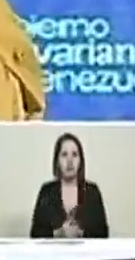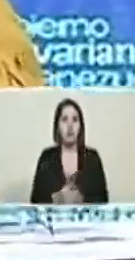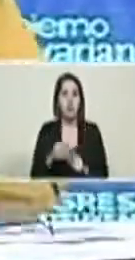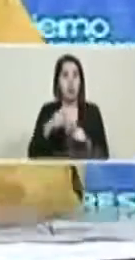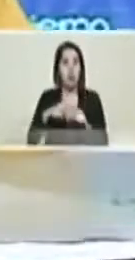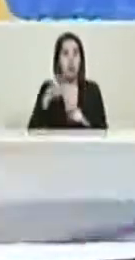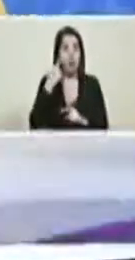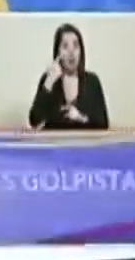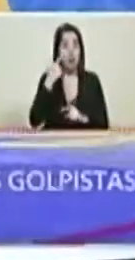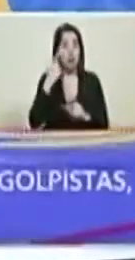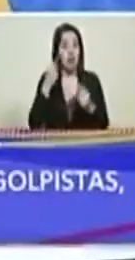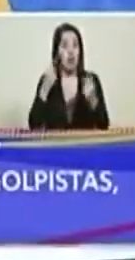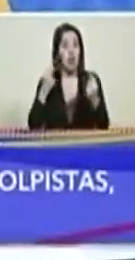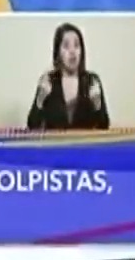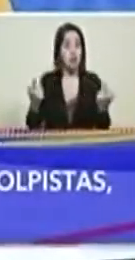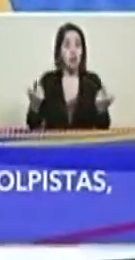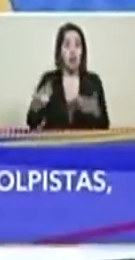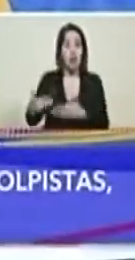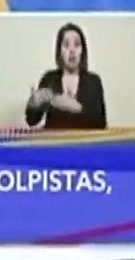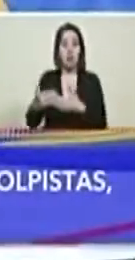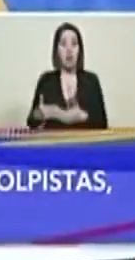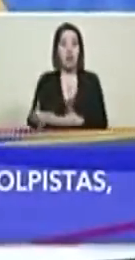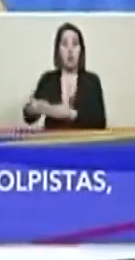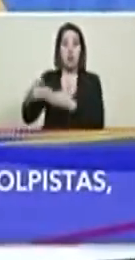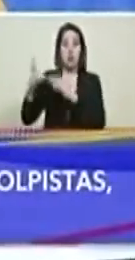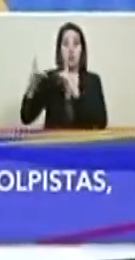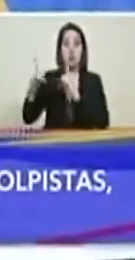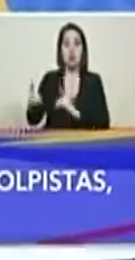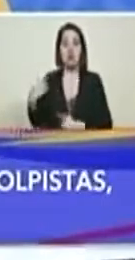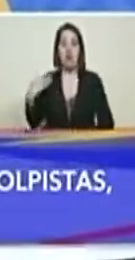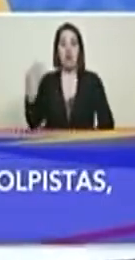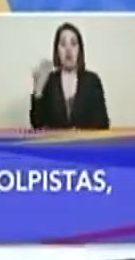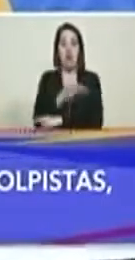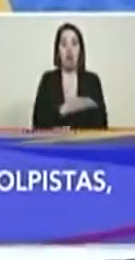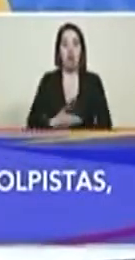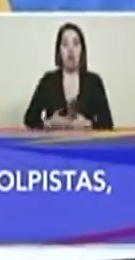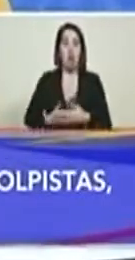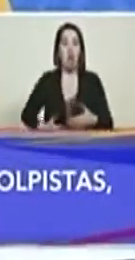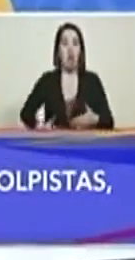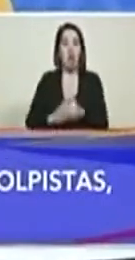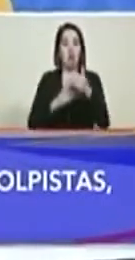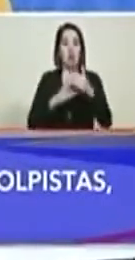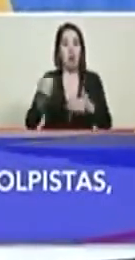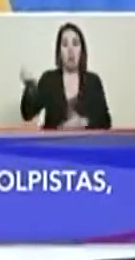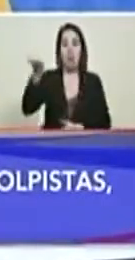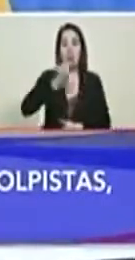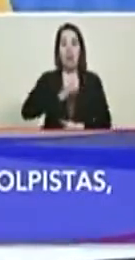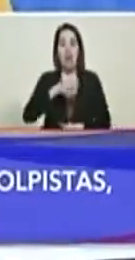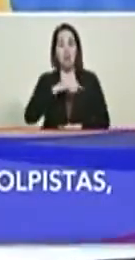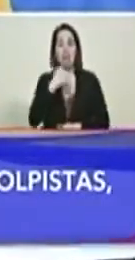pero teniendo claro que el imperialismo ha decidido, desde Estados Unidos se ha decidido matarme.